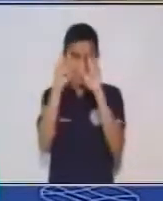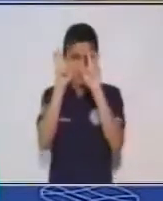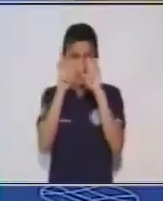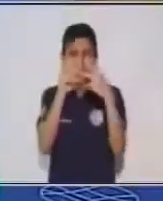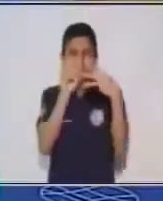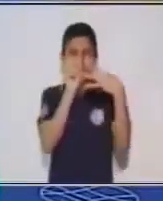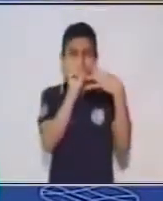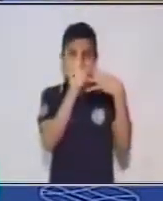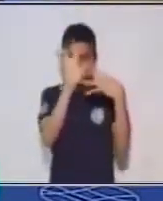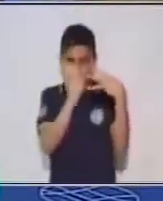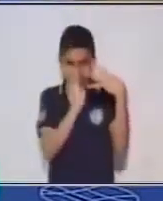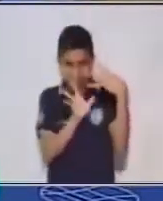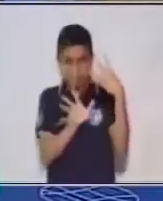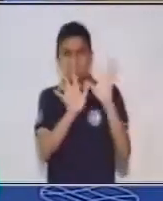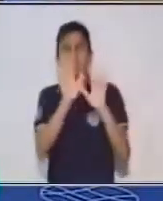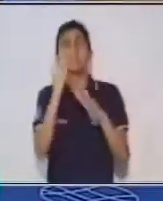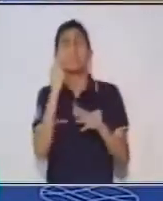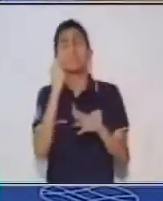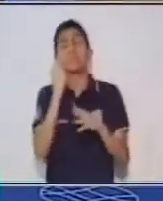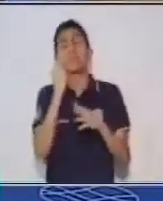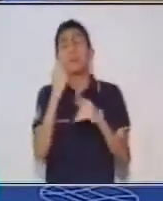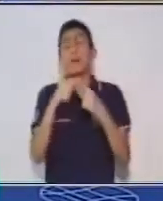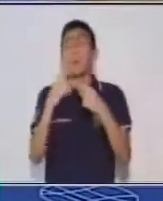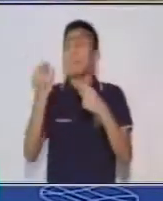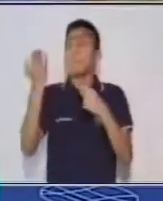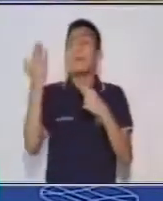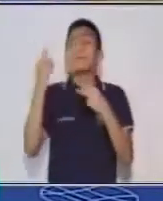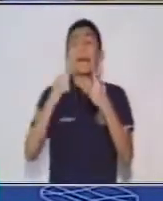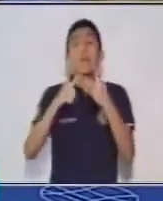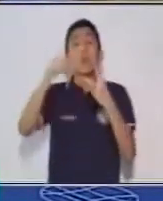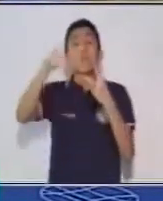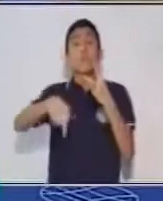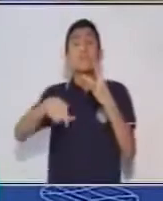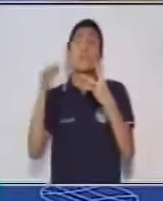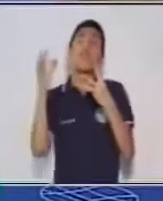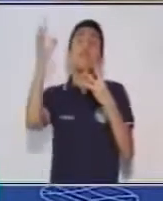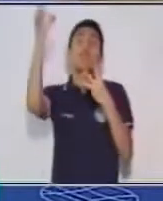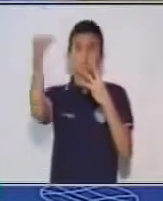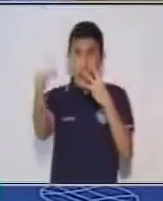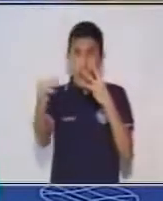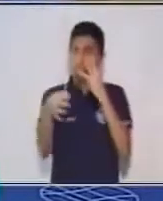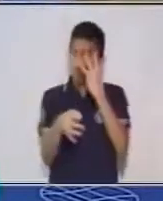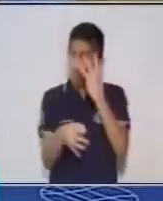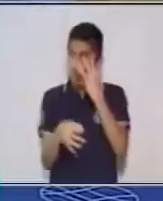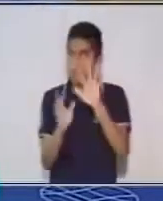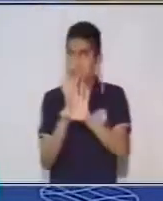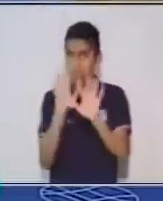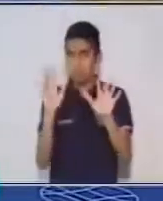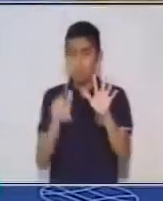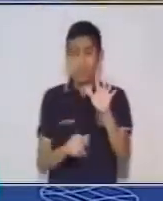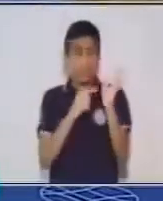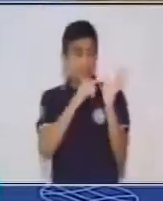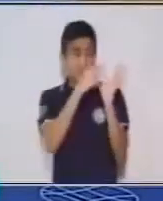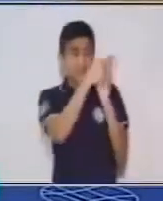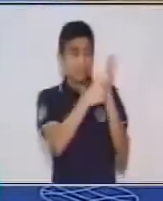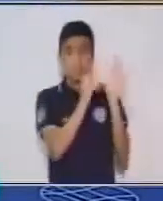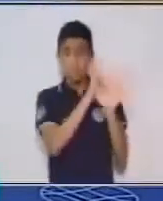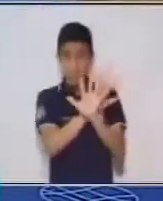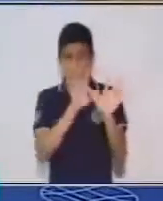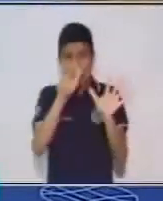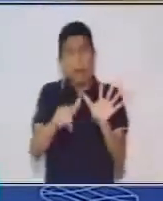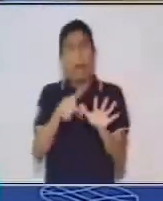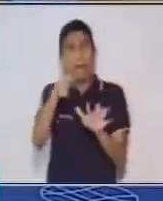o salen los demás: pasado, presente y futuro. Y a partir de estos tiempos,